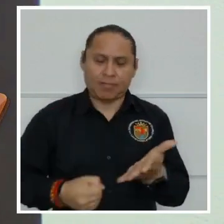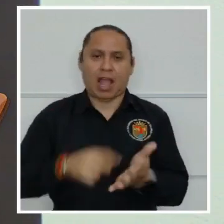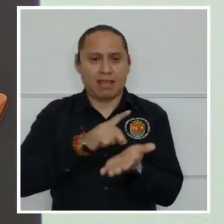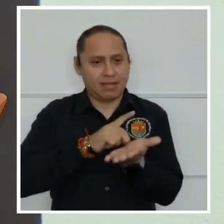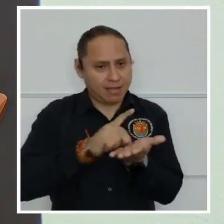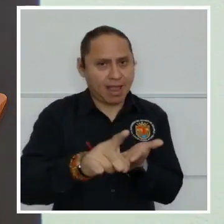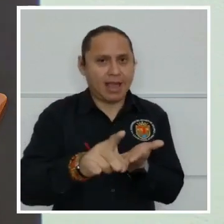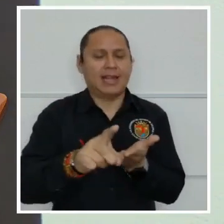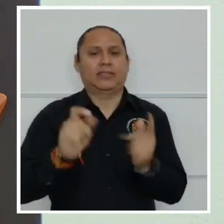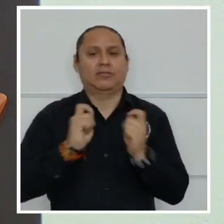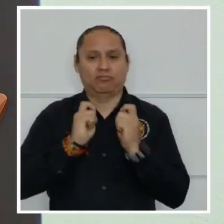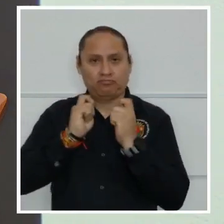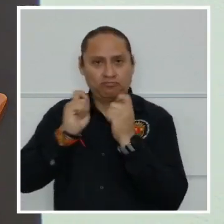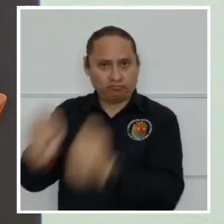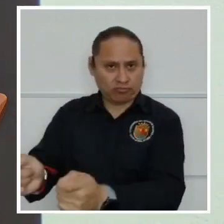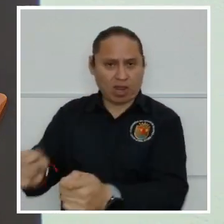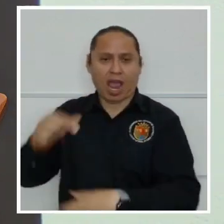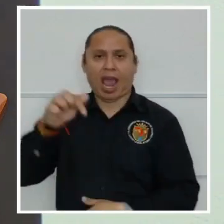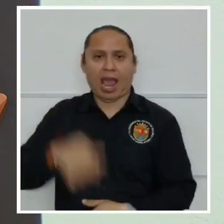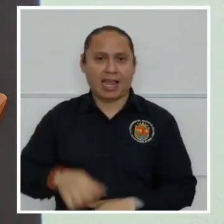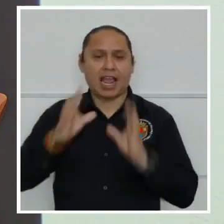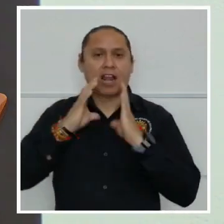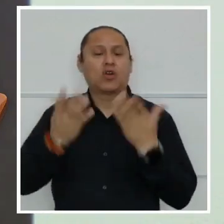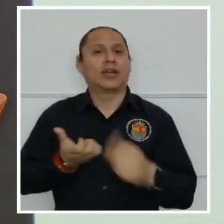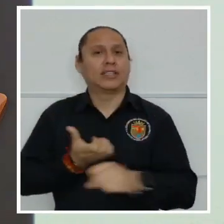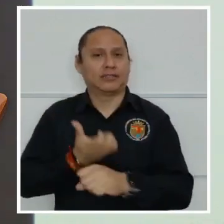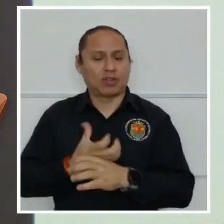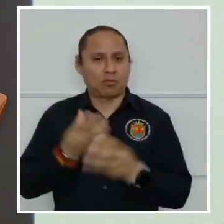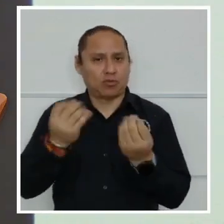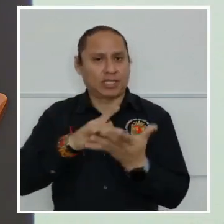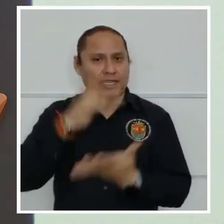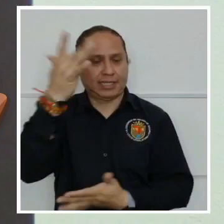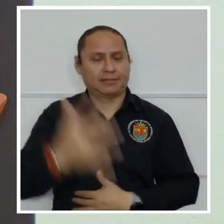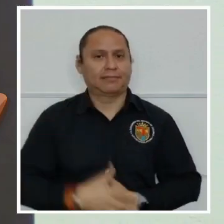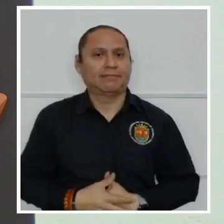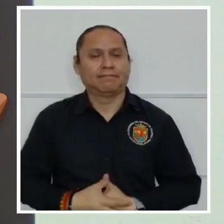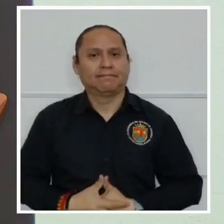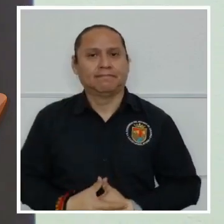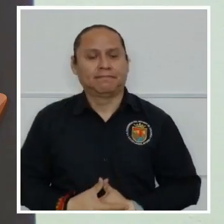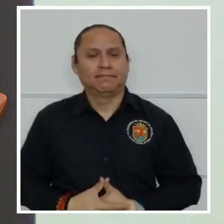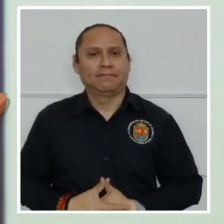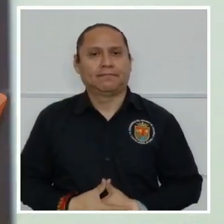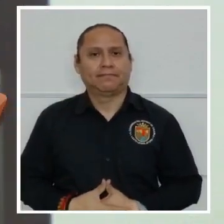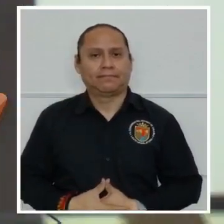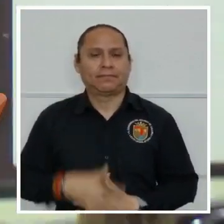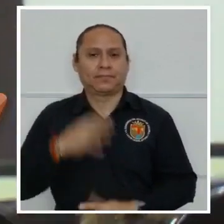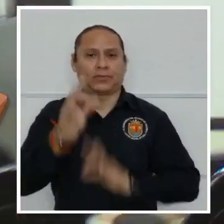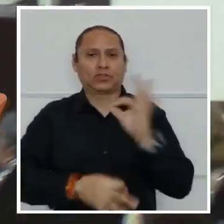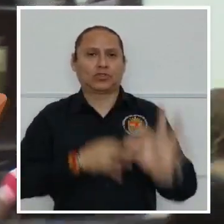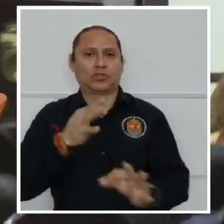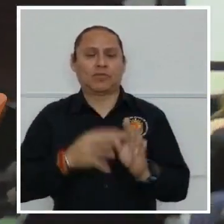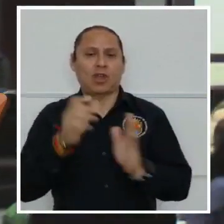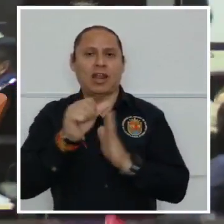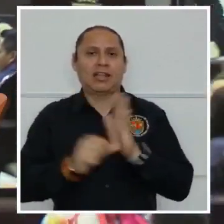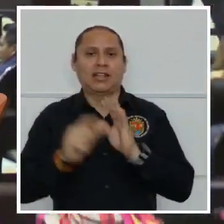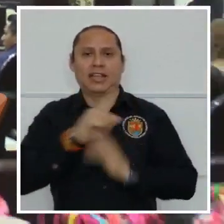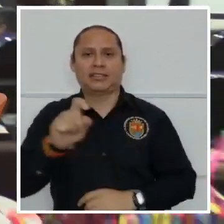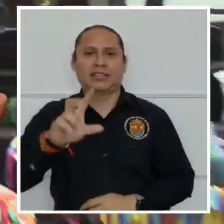les está otorgando esta soberanía. Es cuanto, diputada presidenta. En cumplimiento al